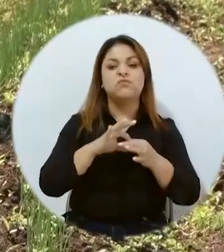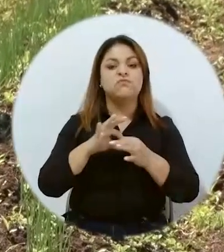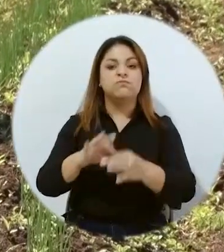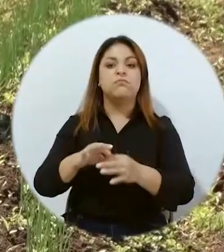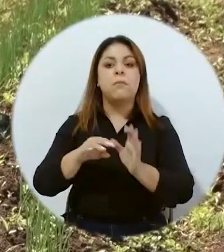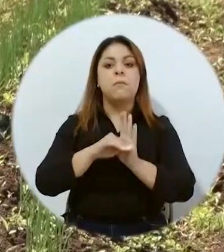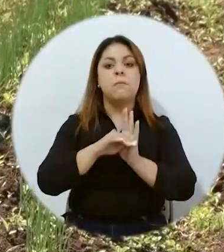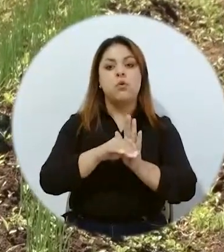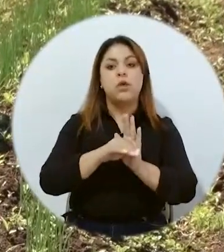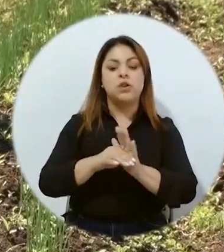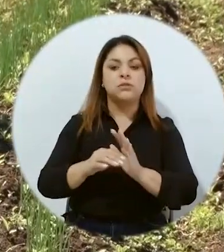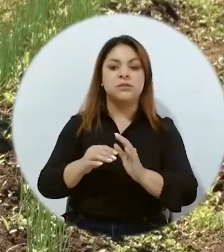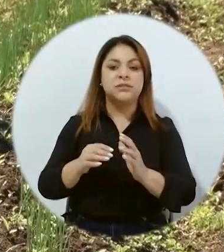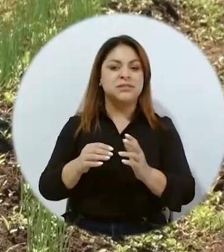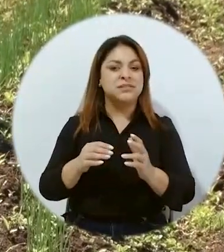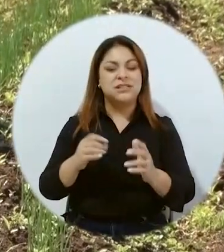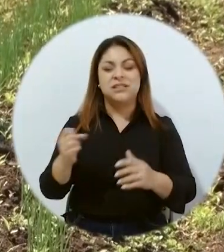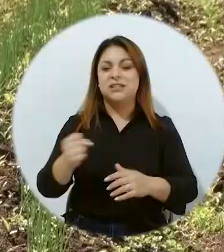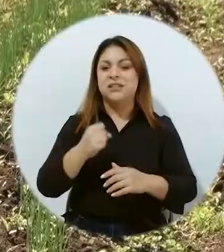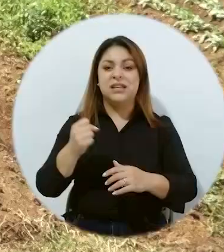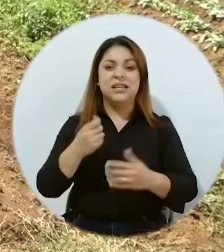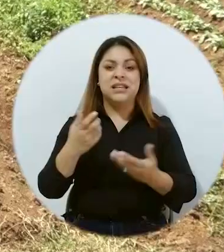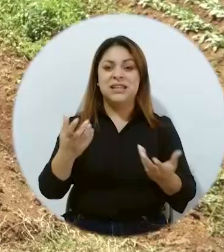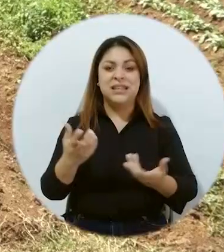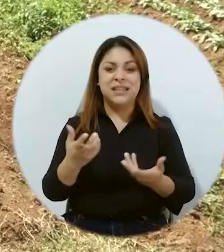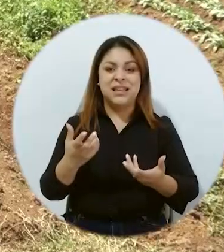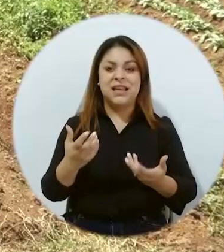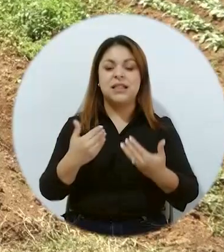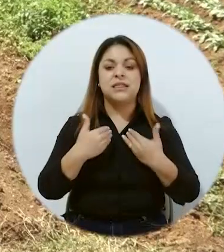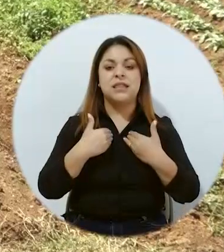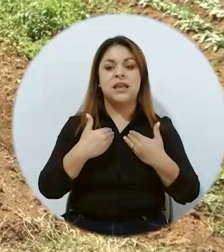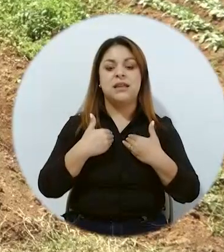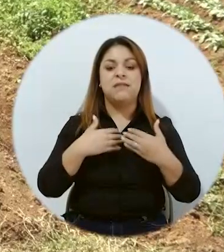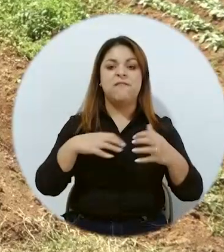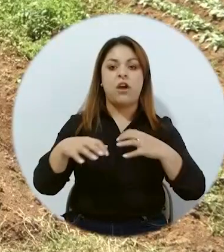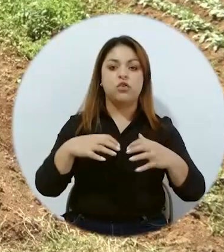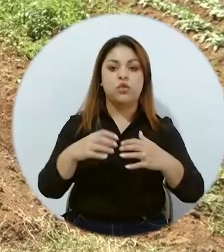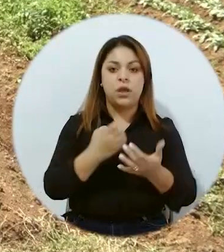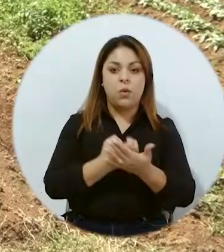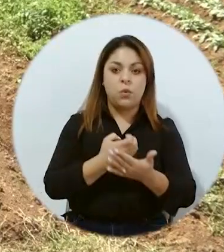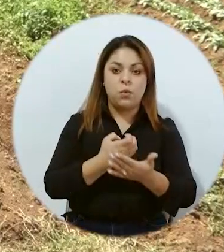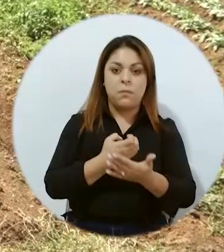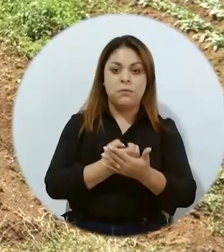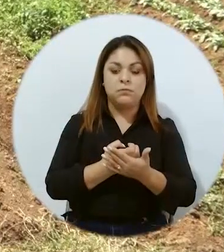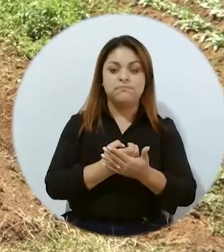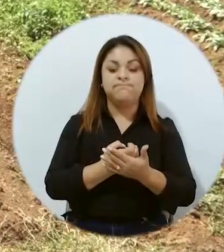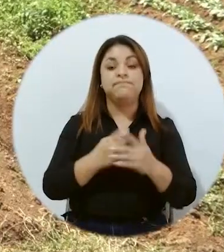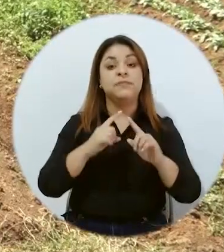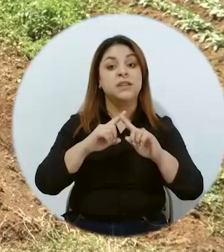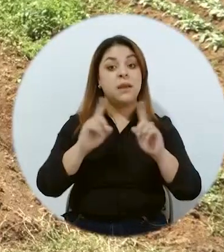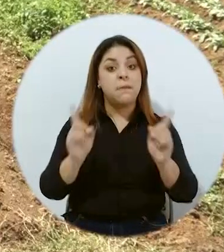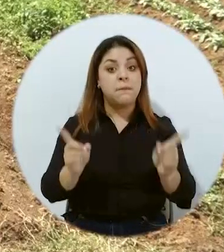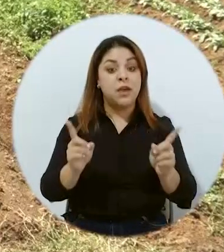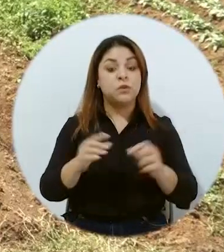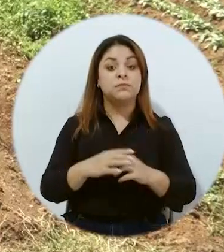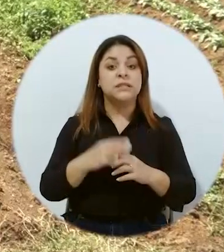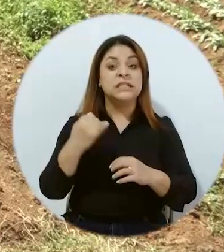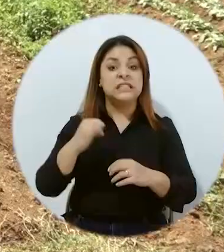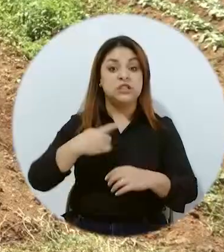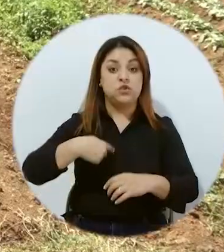de producción relacionado precisamente con estos modelos extractivistas en los que lo que media es nada más el factor económico,